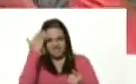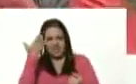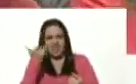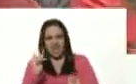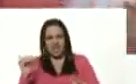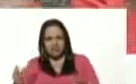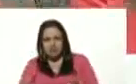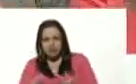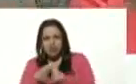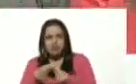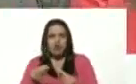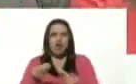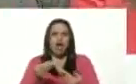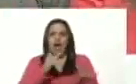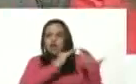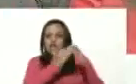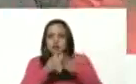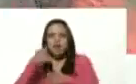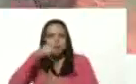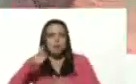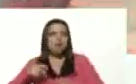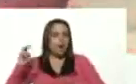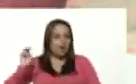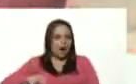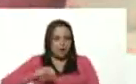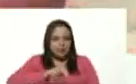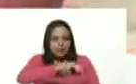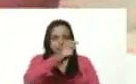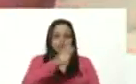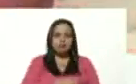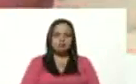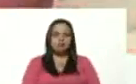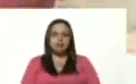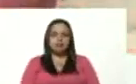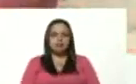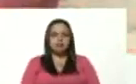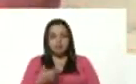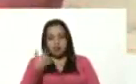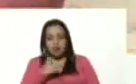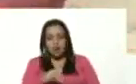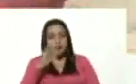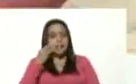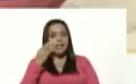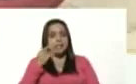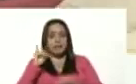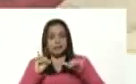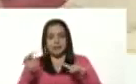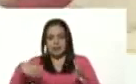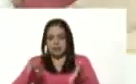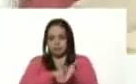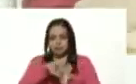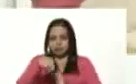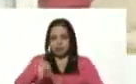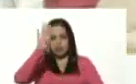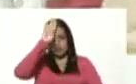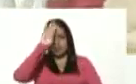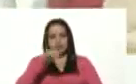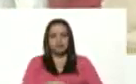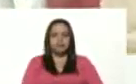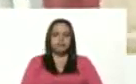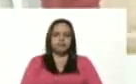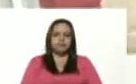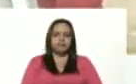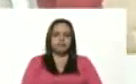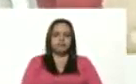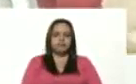comunidad, con el pueblo ahí caminando. Y entonces tuvimos una experiencia que es la misma que se está repitiendo aquí en Antímano, presidente. Y